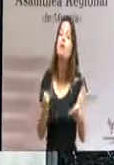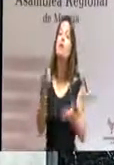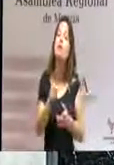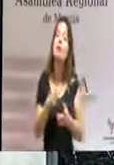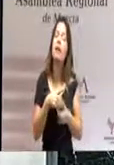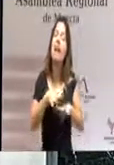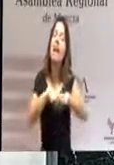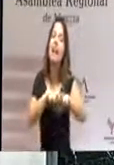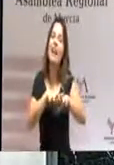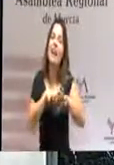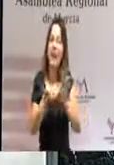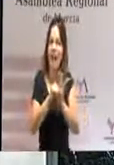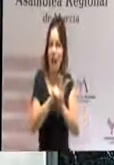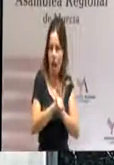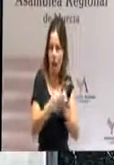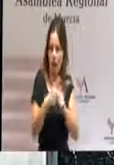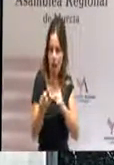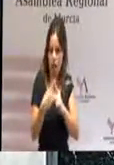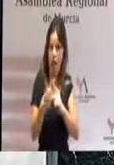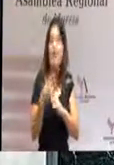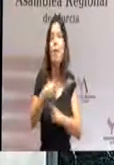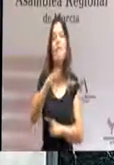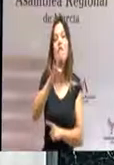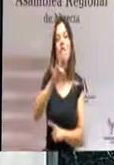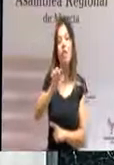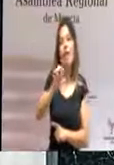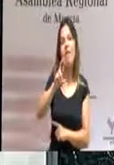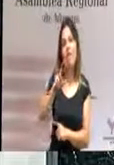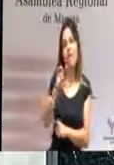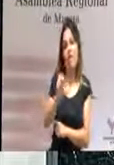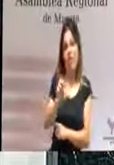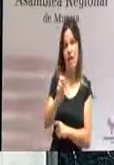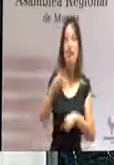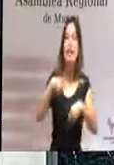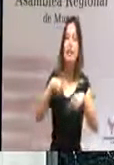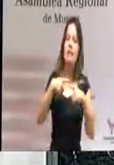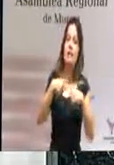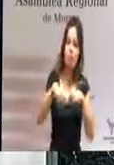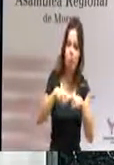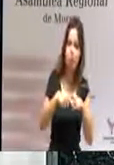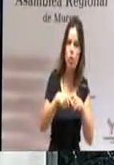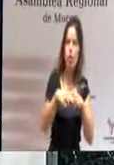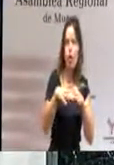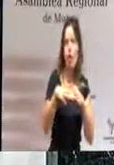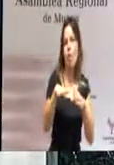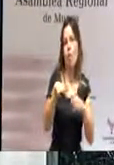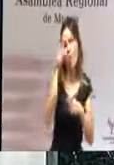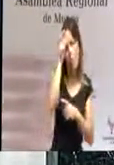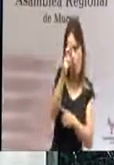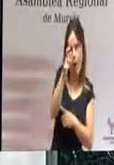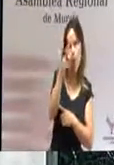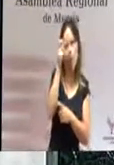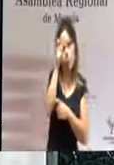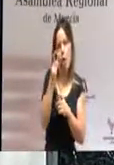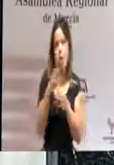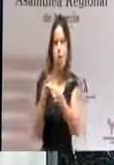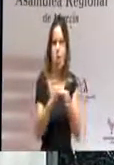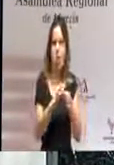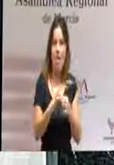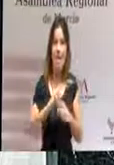red de cercanías y del FEBE, el transporte urbano de autobuses y también el interurbano. En tercer lugar, es